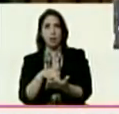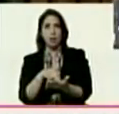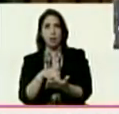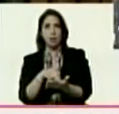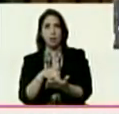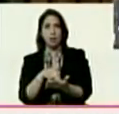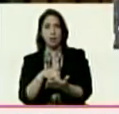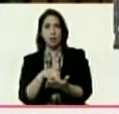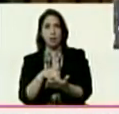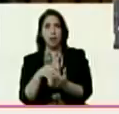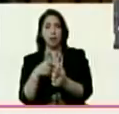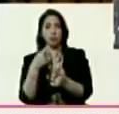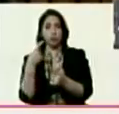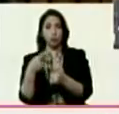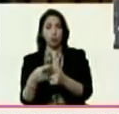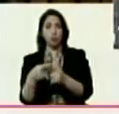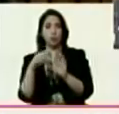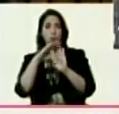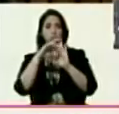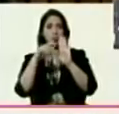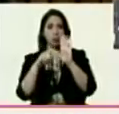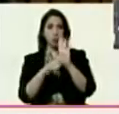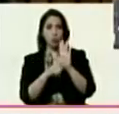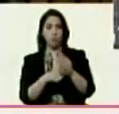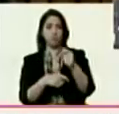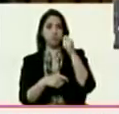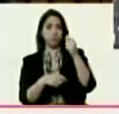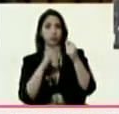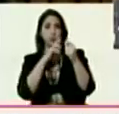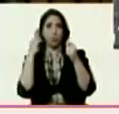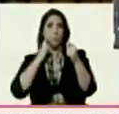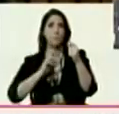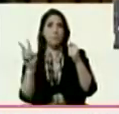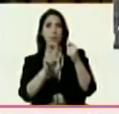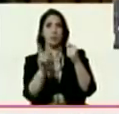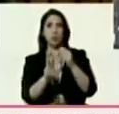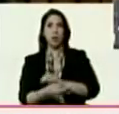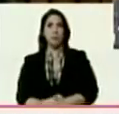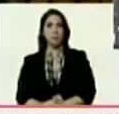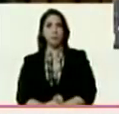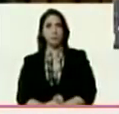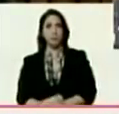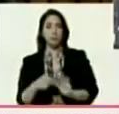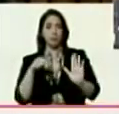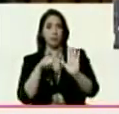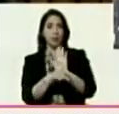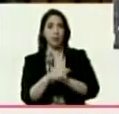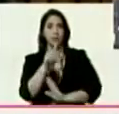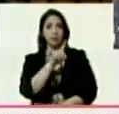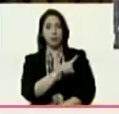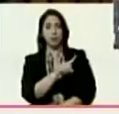en vano, la Constitución de la República Bolivariana de Venezuela, en su artículo